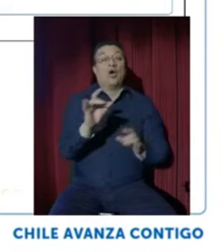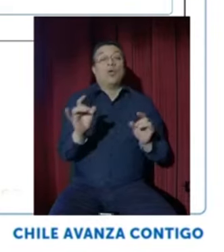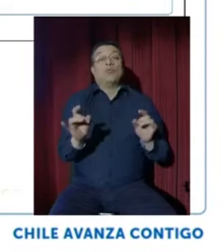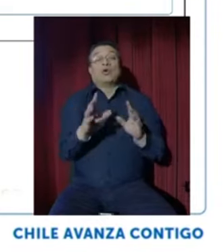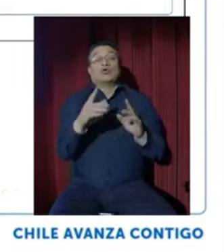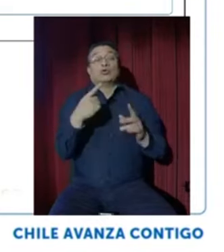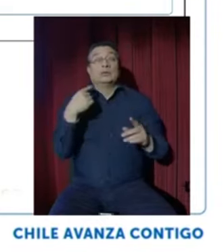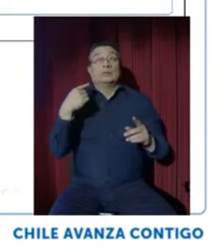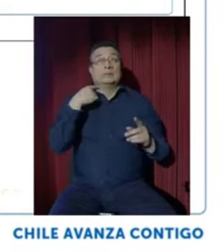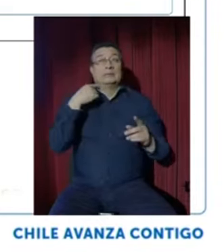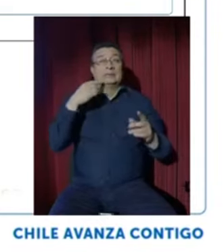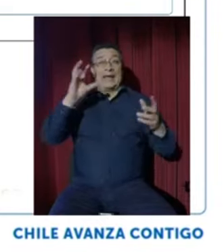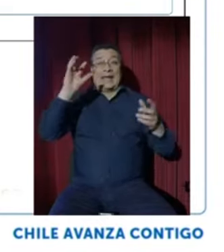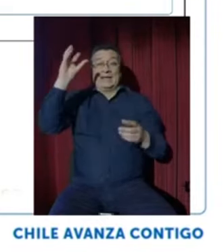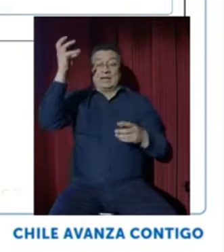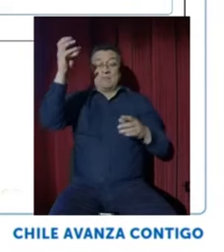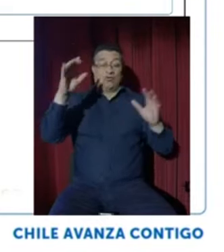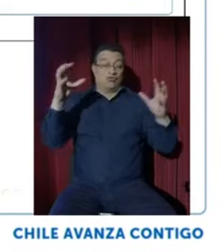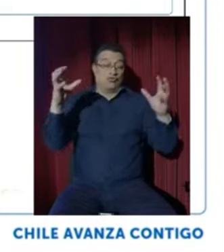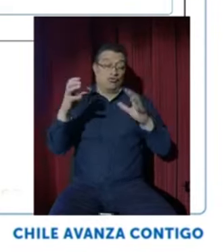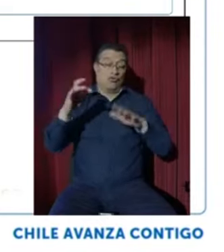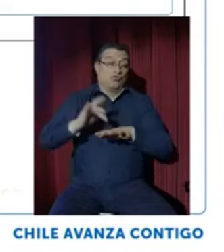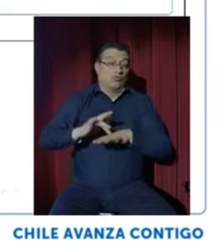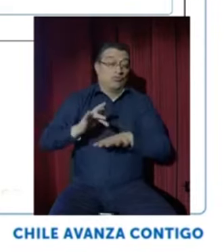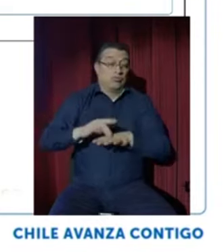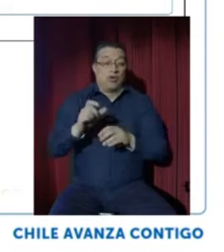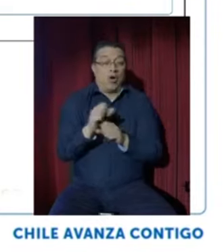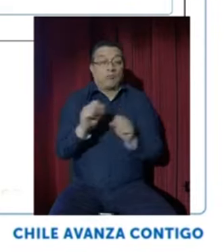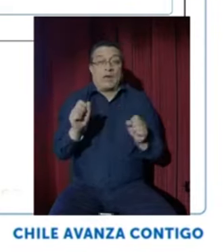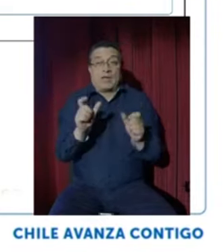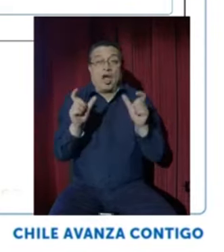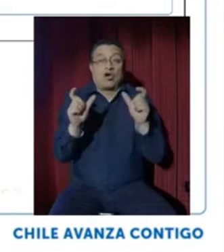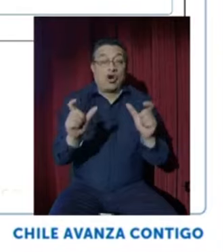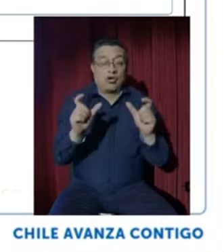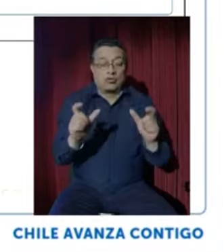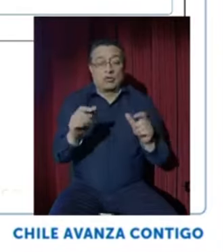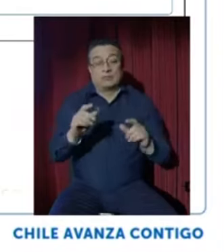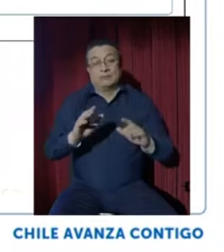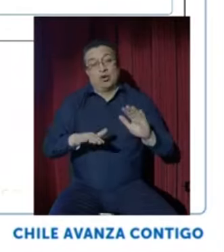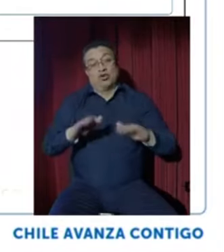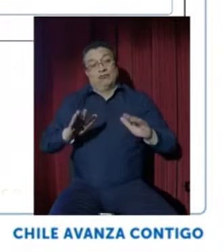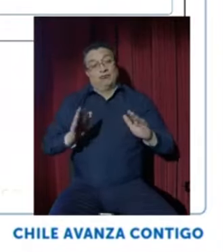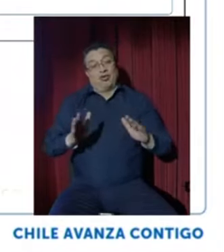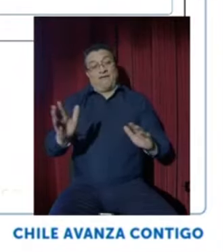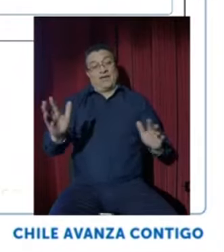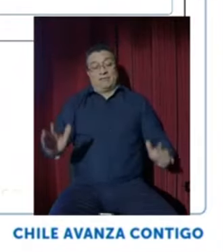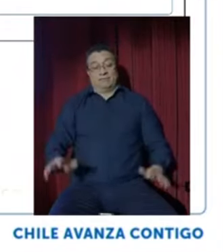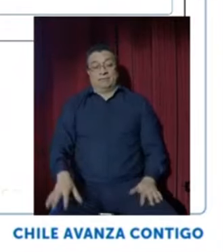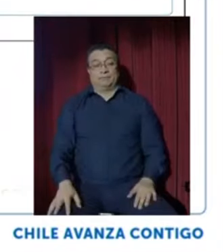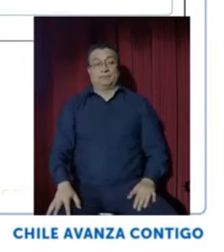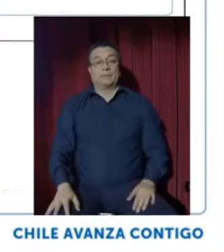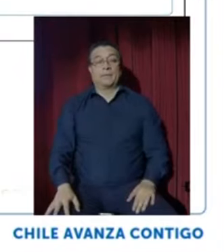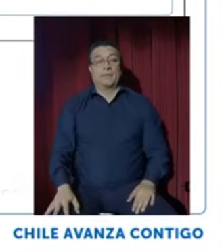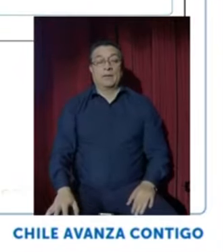evento climático que eh No podemos controlar aún eh